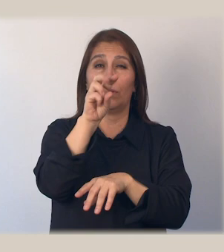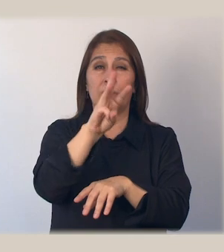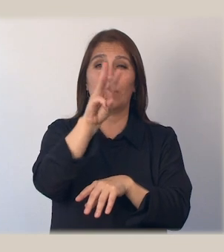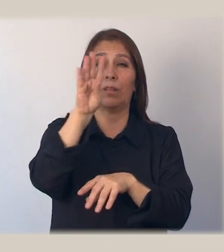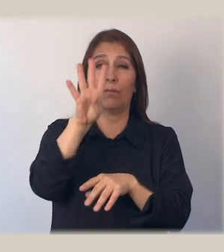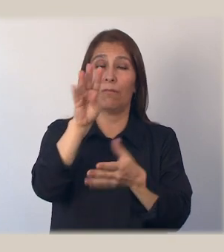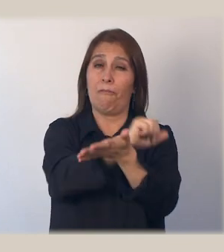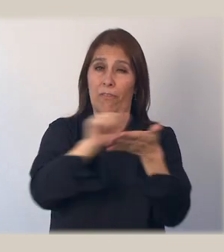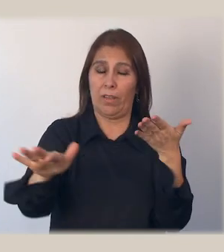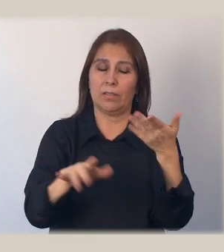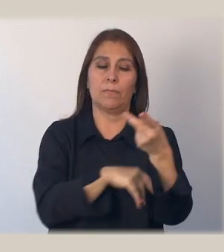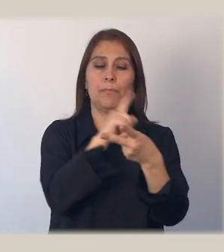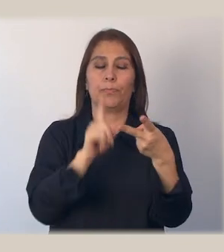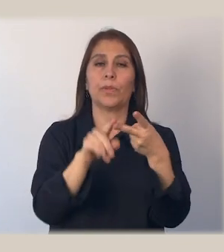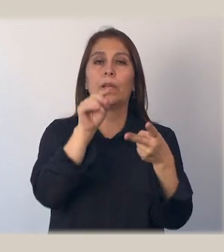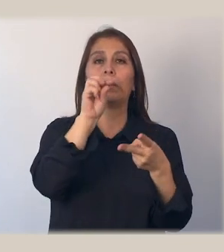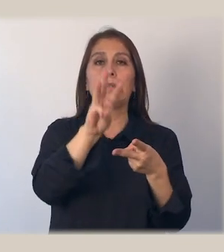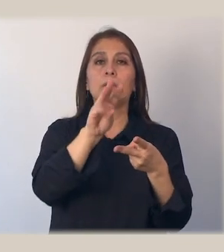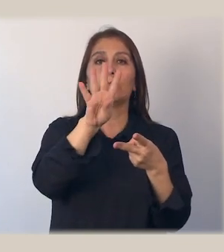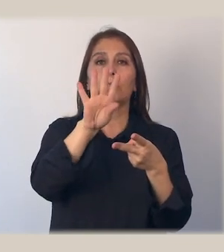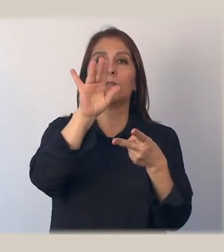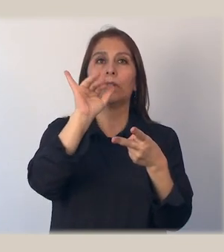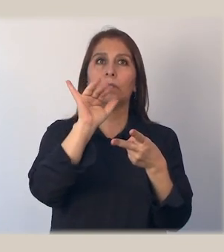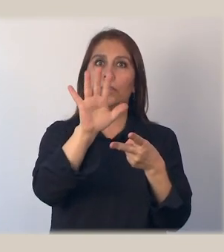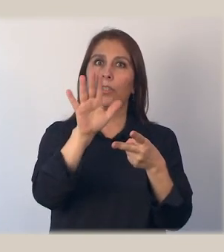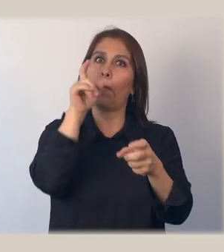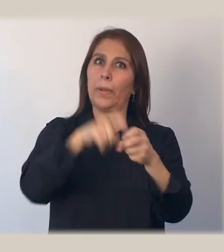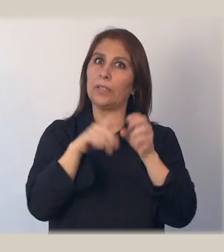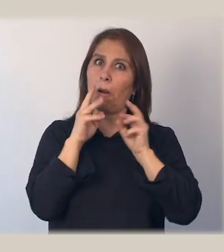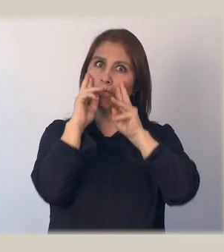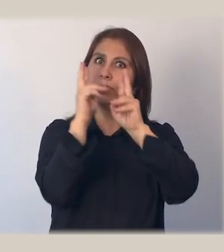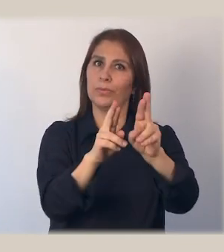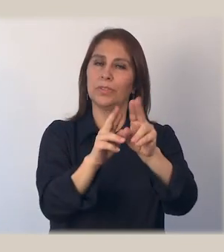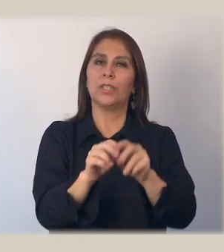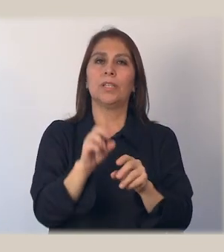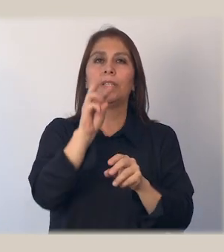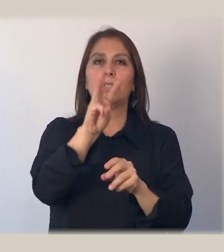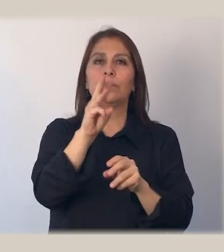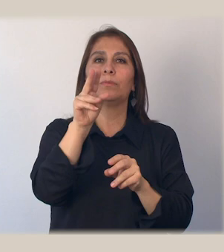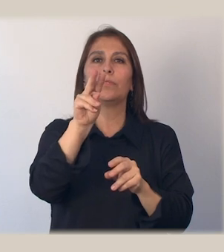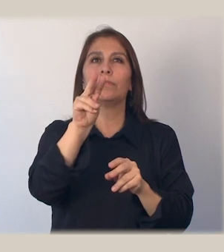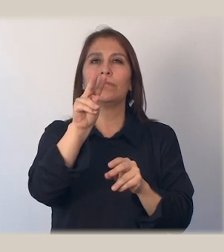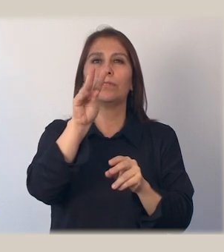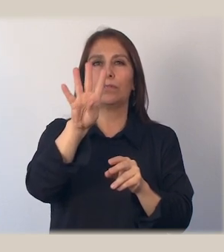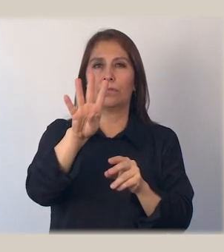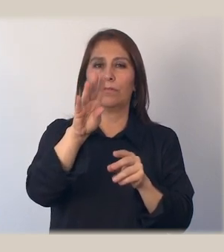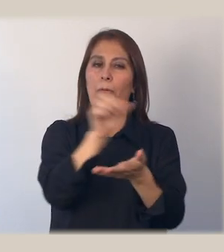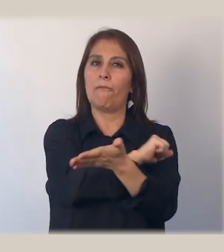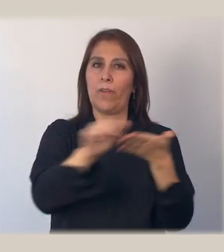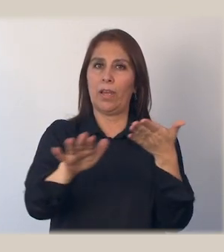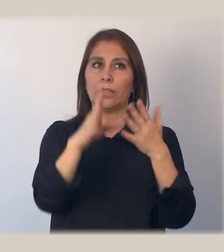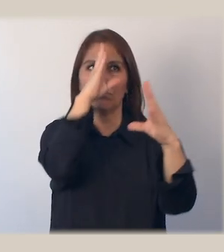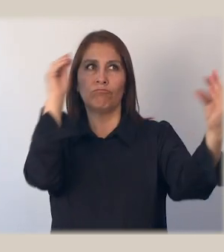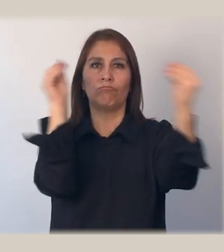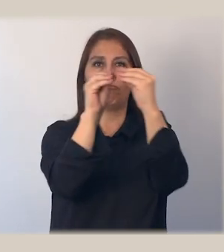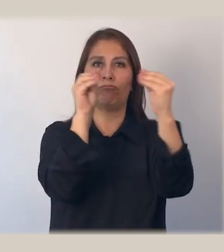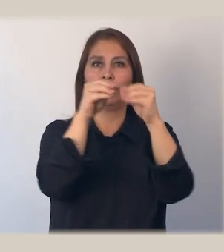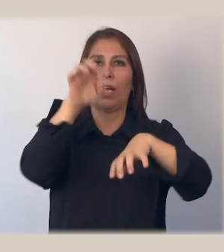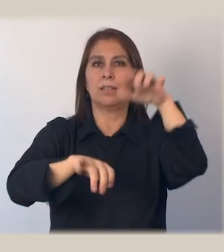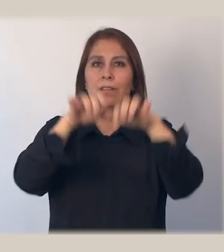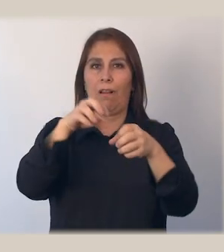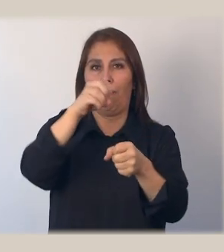académico, 345 matrículas de honor y 543 becas en el marco del convenio con la Secretaría de Educación del